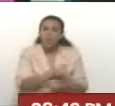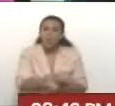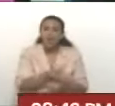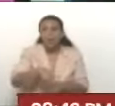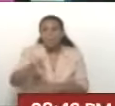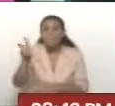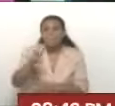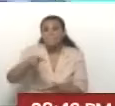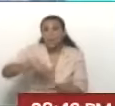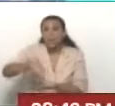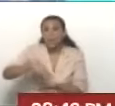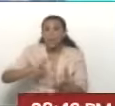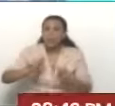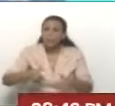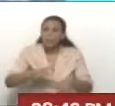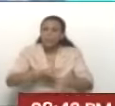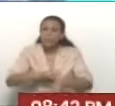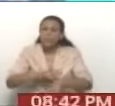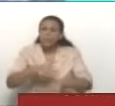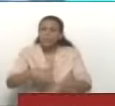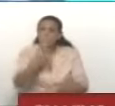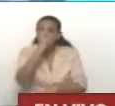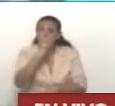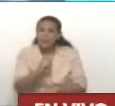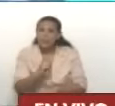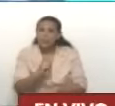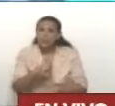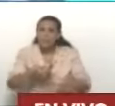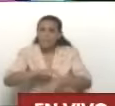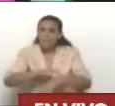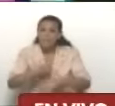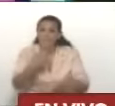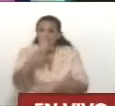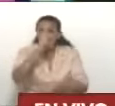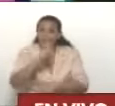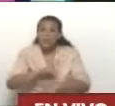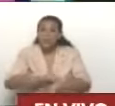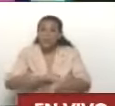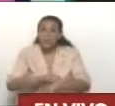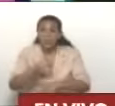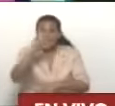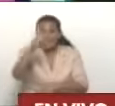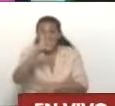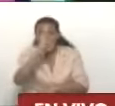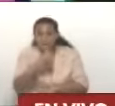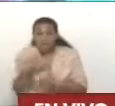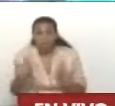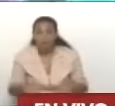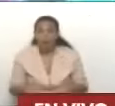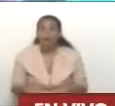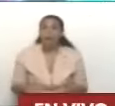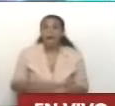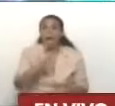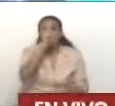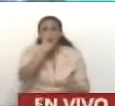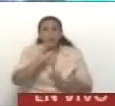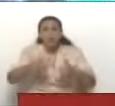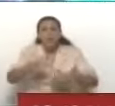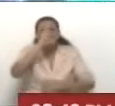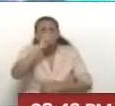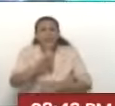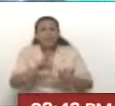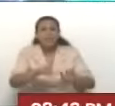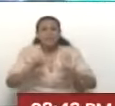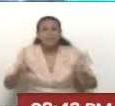Maturín. ¿Y empezaste a estudiar ahora el primer año de medicina? Estoy en tercer año de medicina. ¿Tercer año? ¿Pero a qué edad empezaste? ¿A los